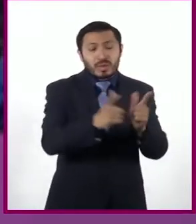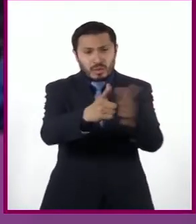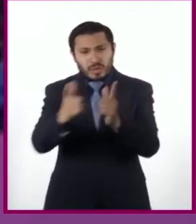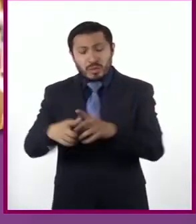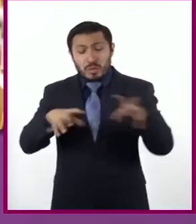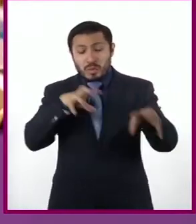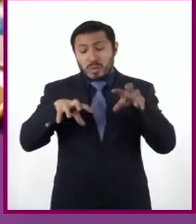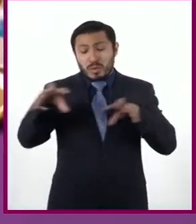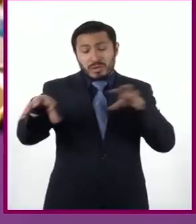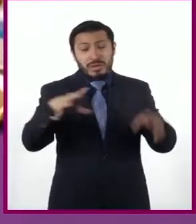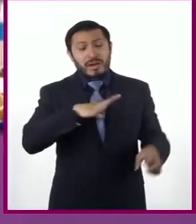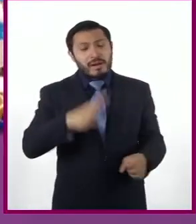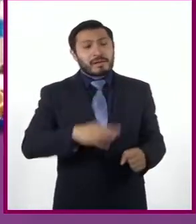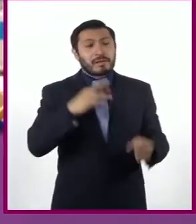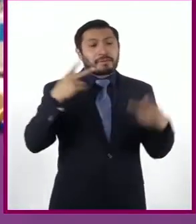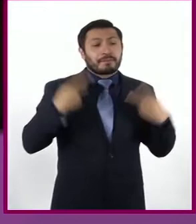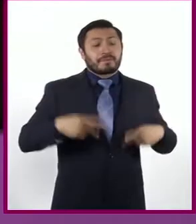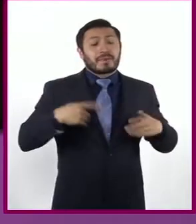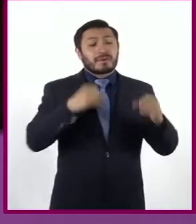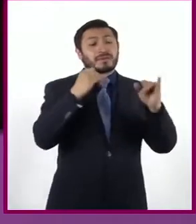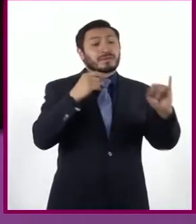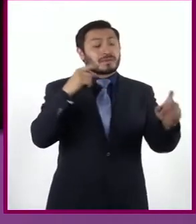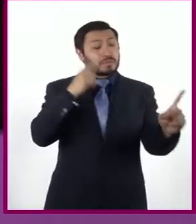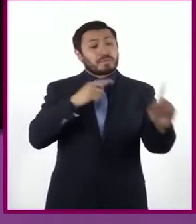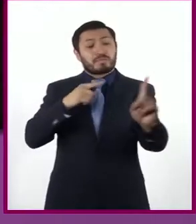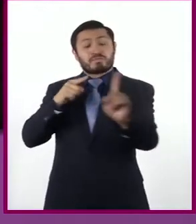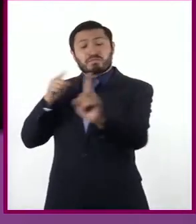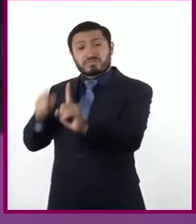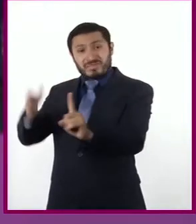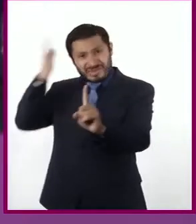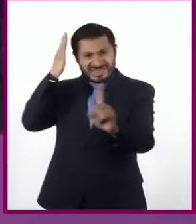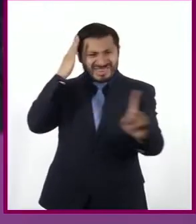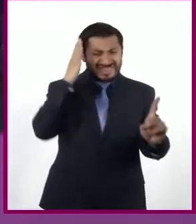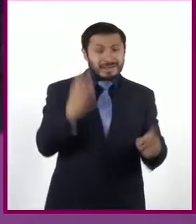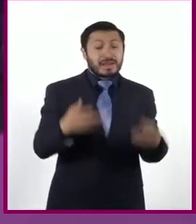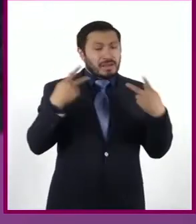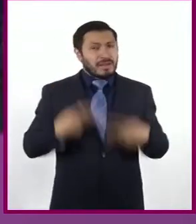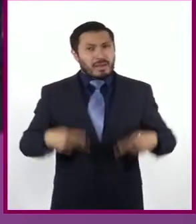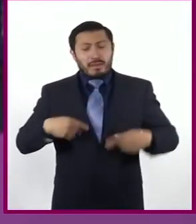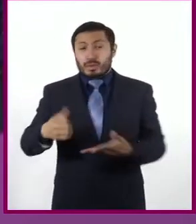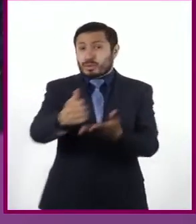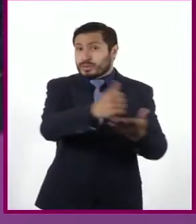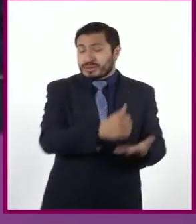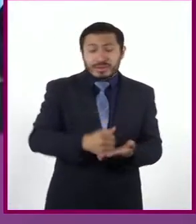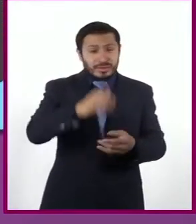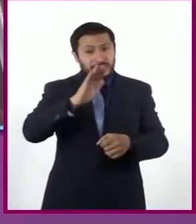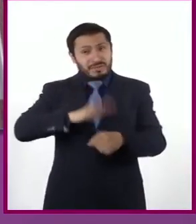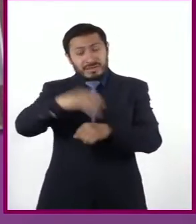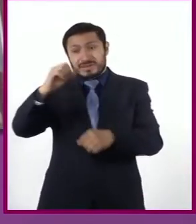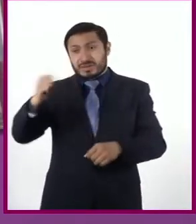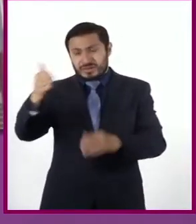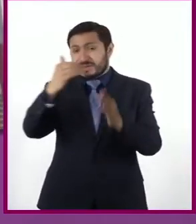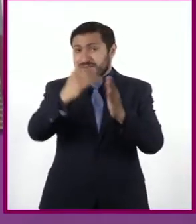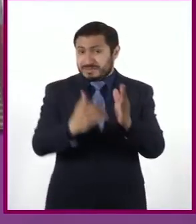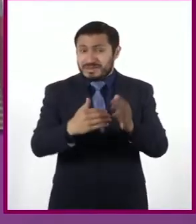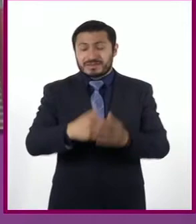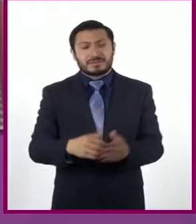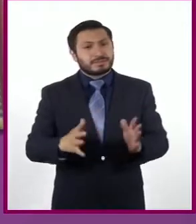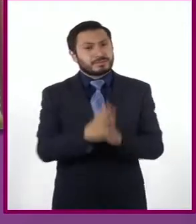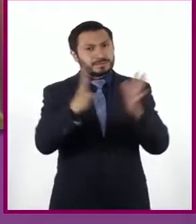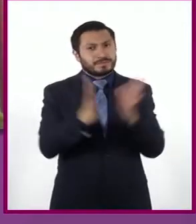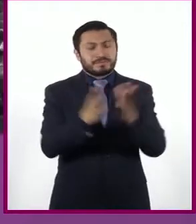la figura de por lo menos un líder y personas que hacen o aportan más que otras. La participación